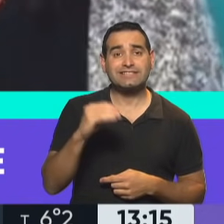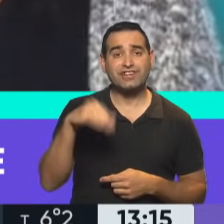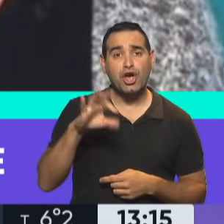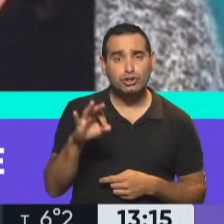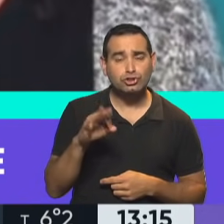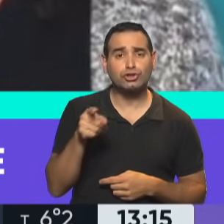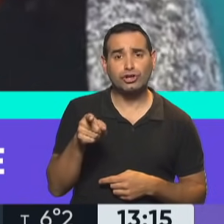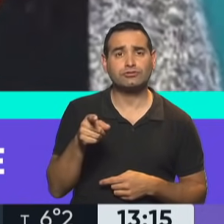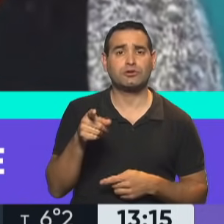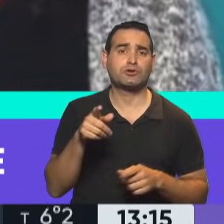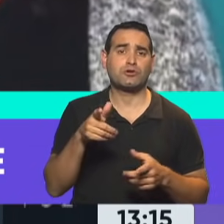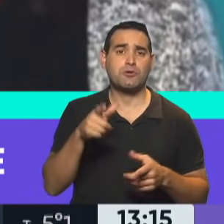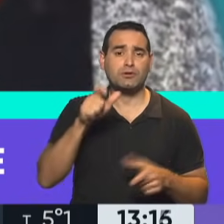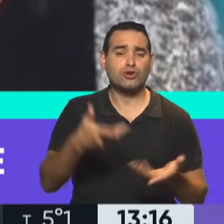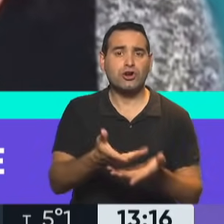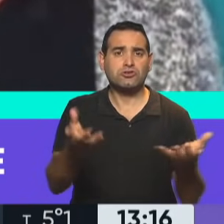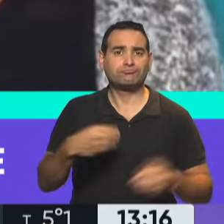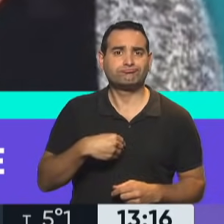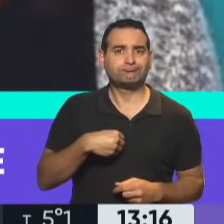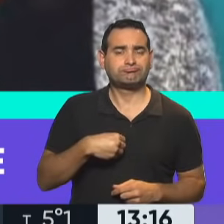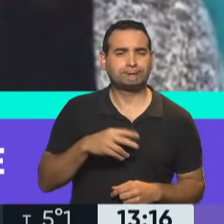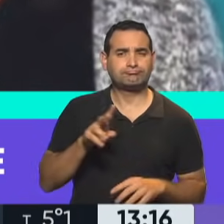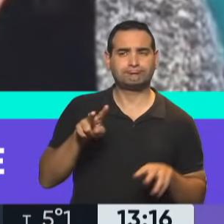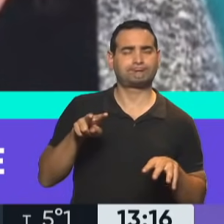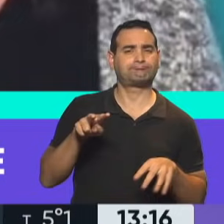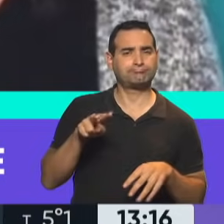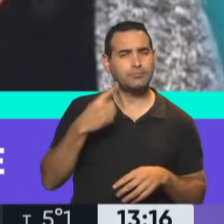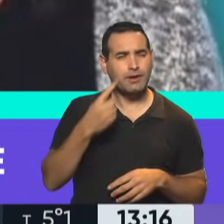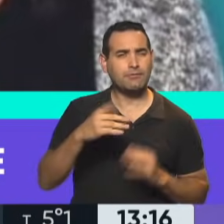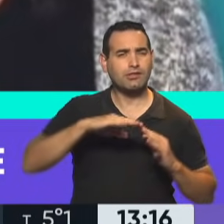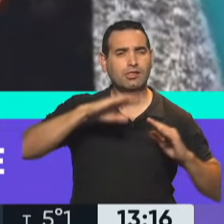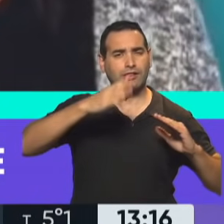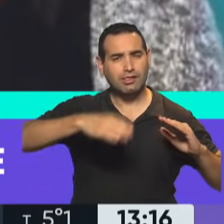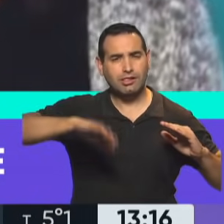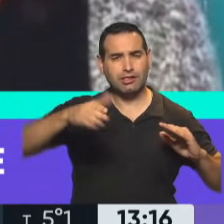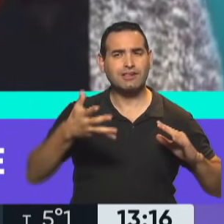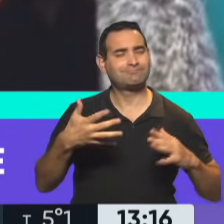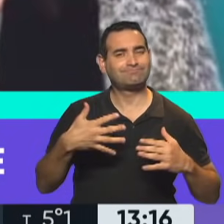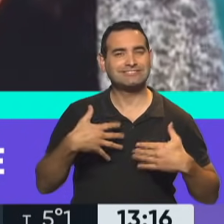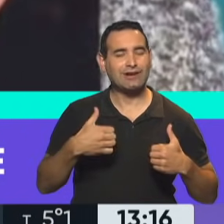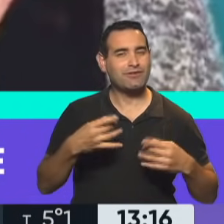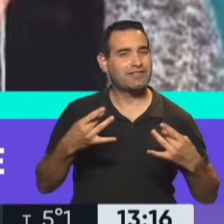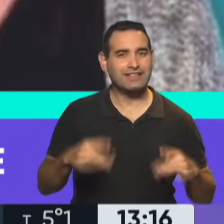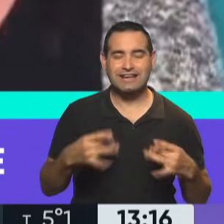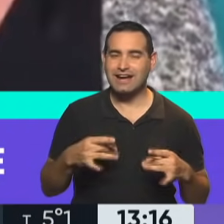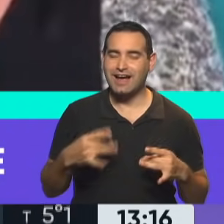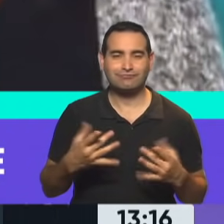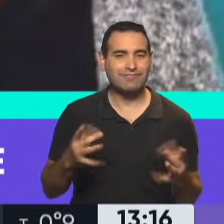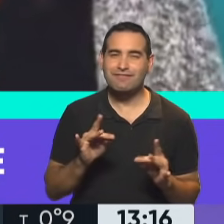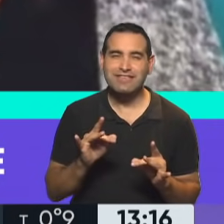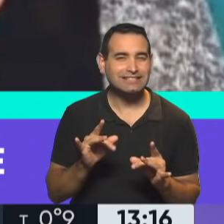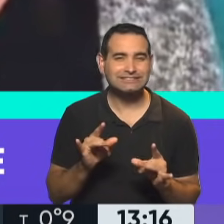Chano con su gente, con su público, se lo nota en ese vaivén de la fragilidad de quien quiere y por ahí no